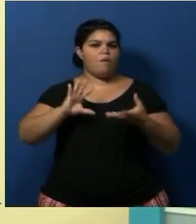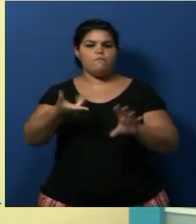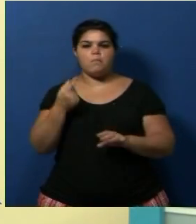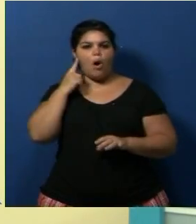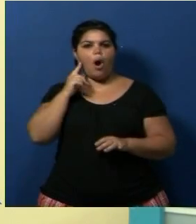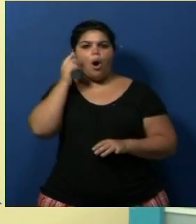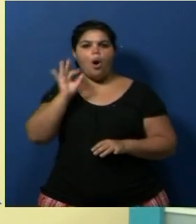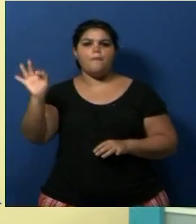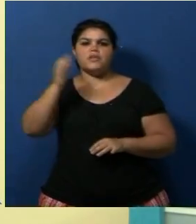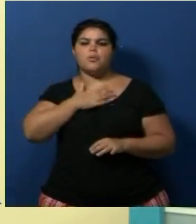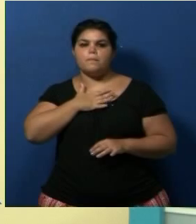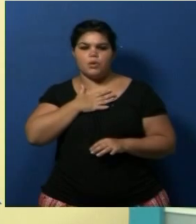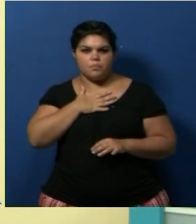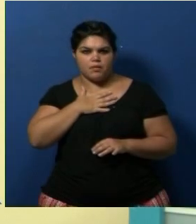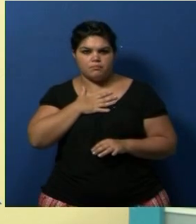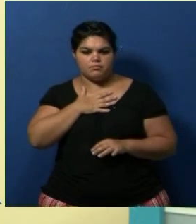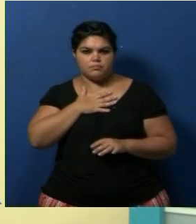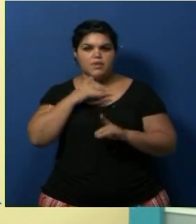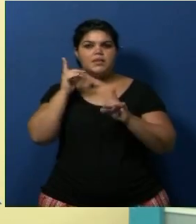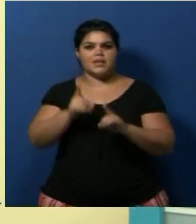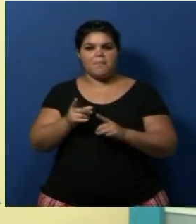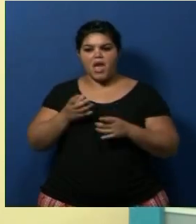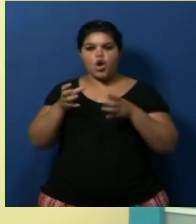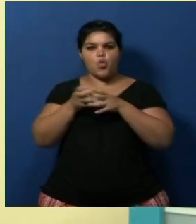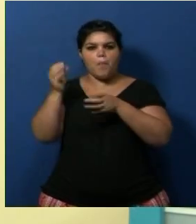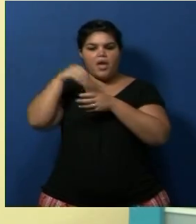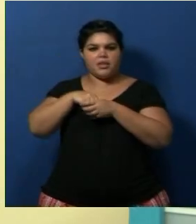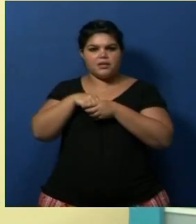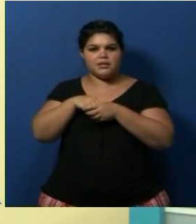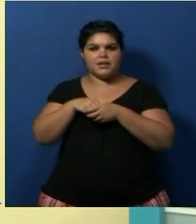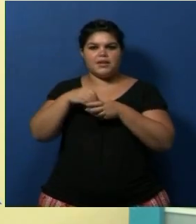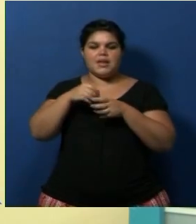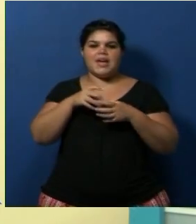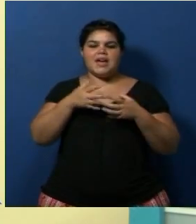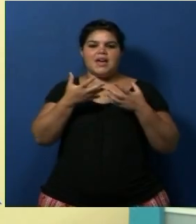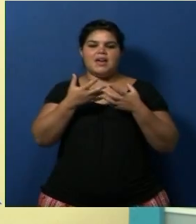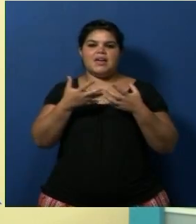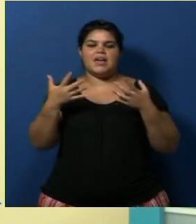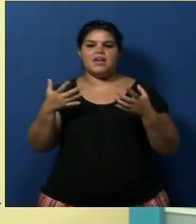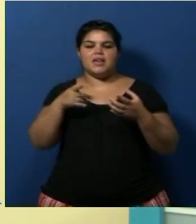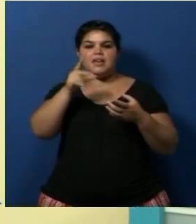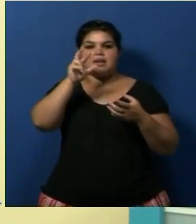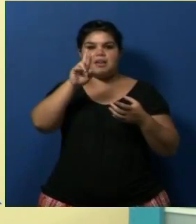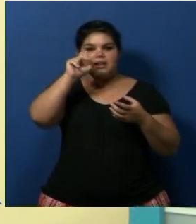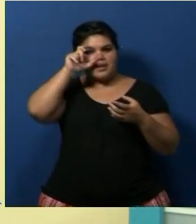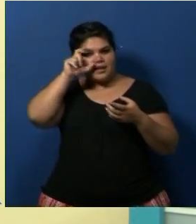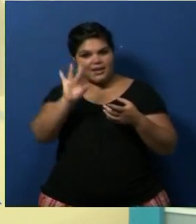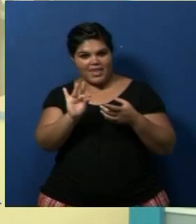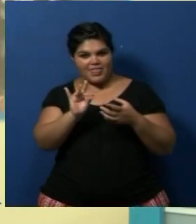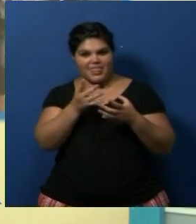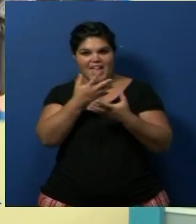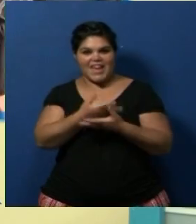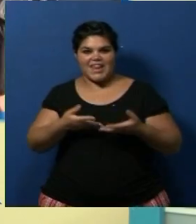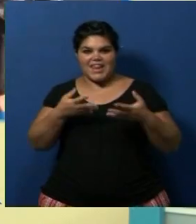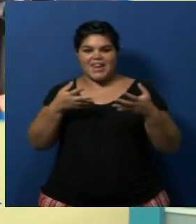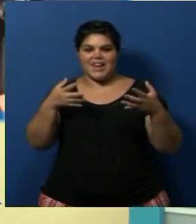personal, y también es una mirada de la red que yo integro, que es la red PAR, que es la red de periodistas con perspectiva de género, periodistas de Argentina